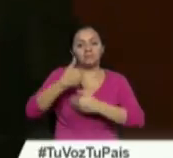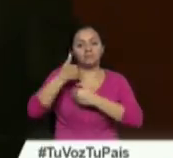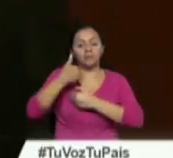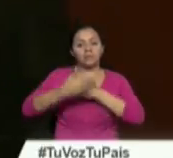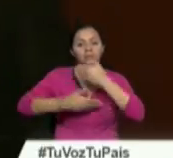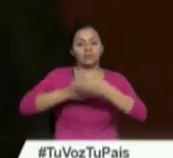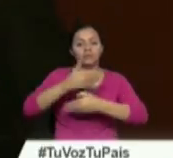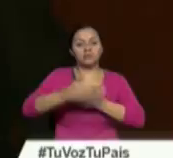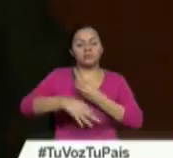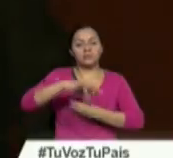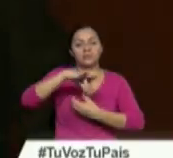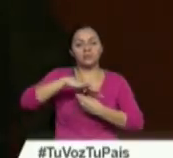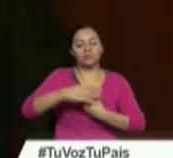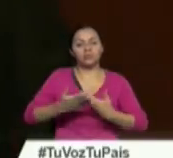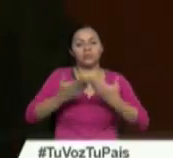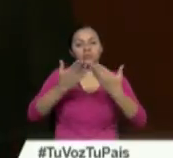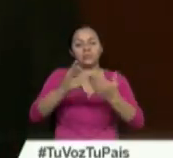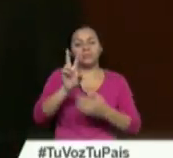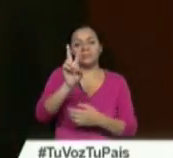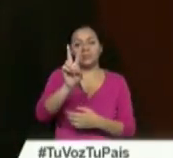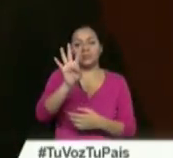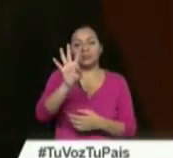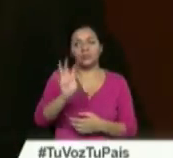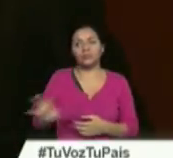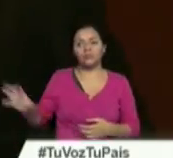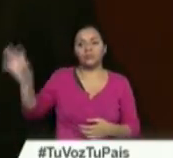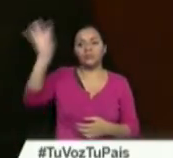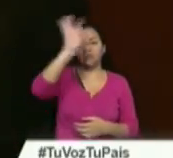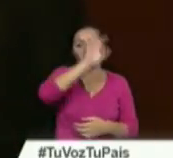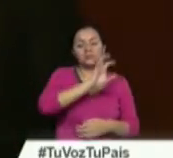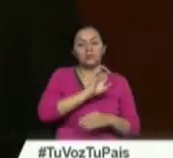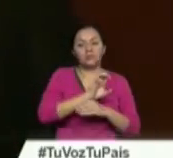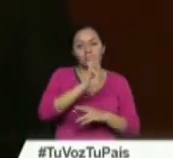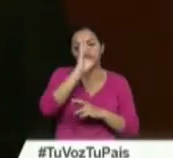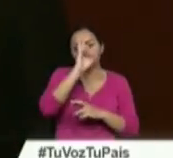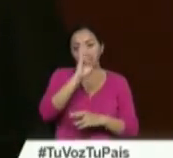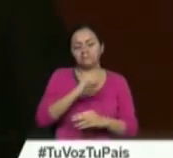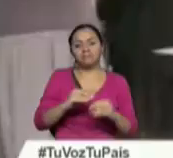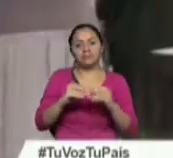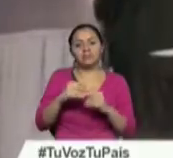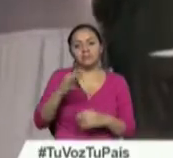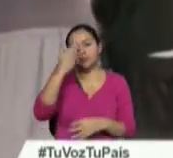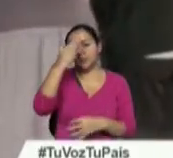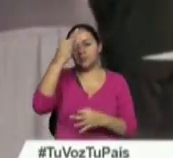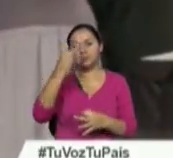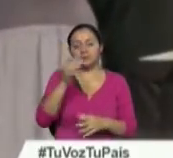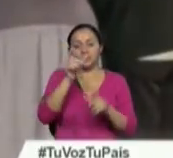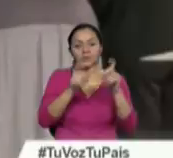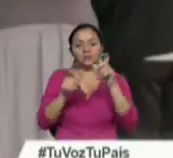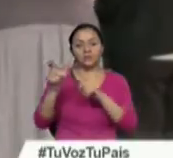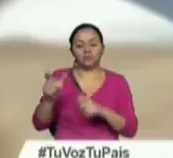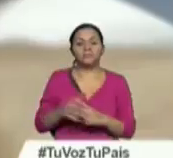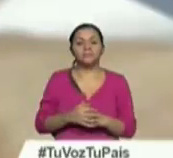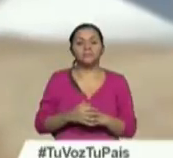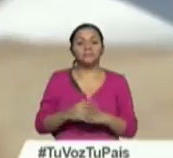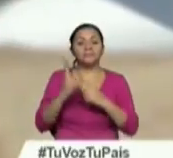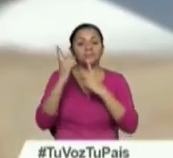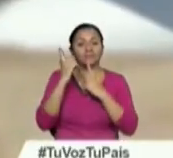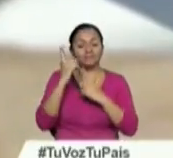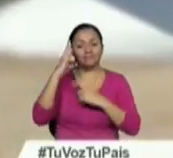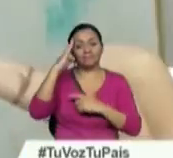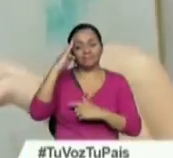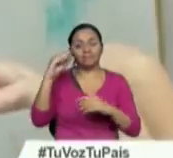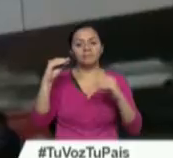proceso electoral garantizará que en las 24 provincias del país se respete la voluntad de la gente. Los miembros de las Fuerzas Armadas además